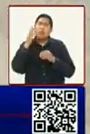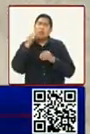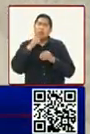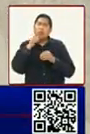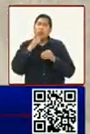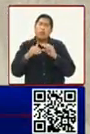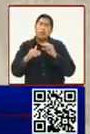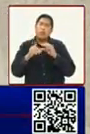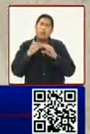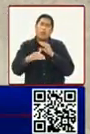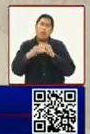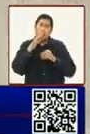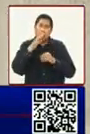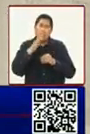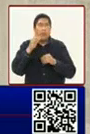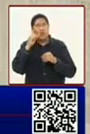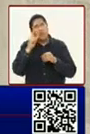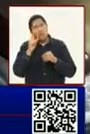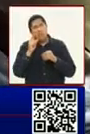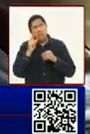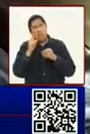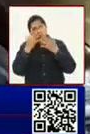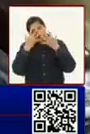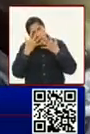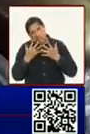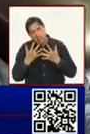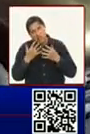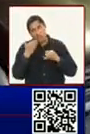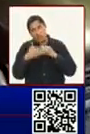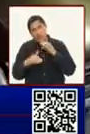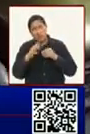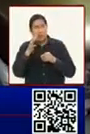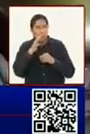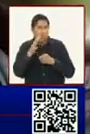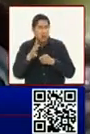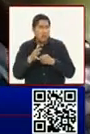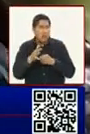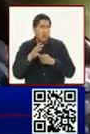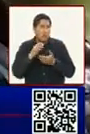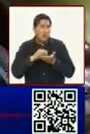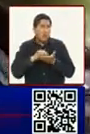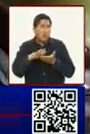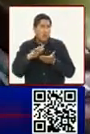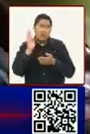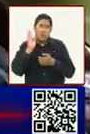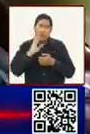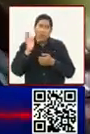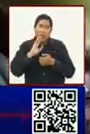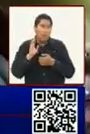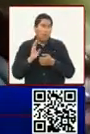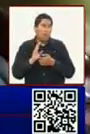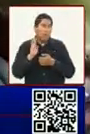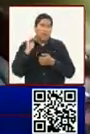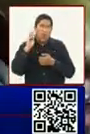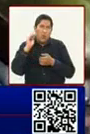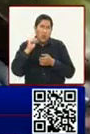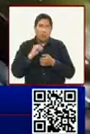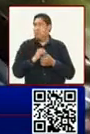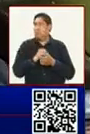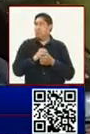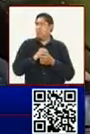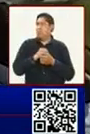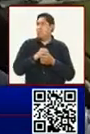mamá? Bueno, es un mensaje muy deprimente que le envió a la mamá, ¿no? Un mensaje de despedida, y es por eso